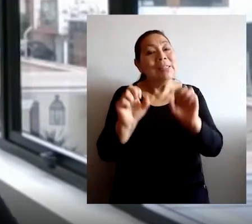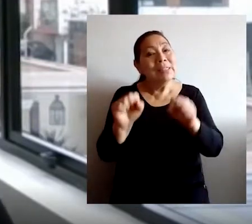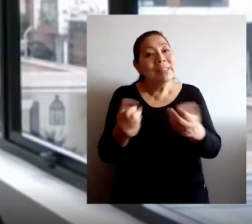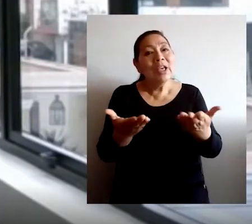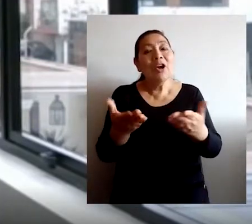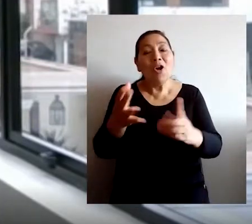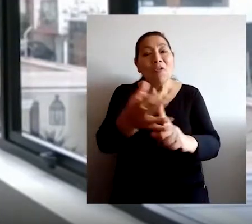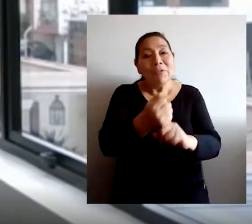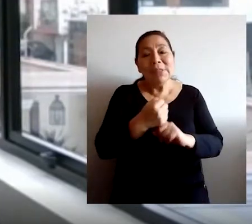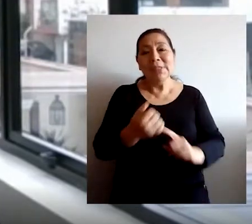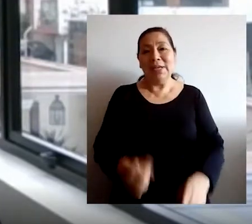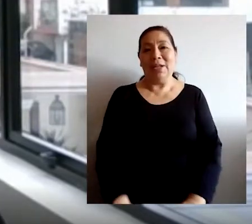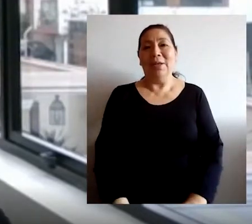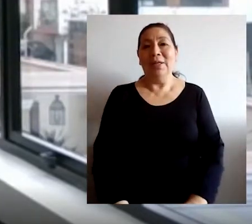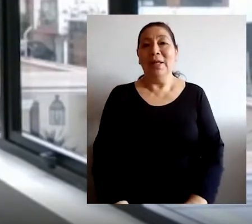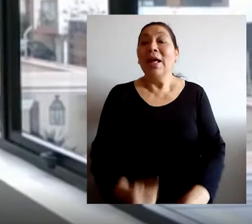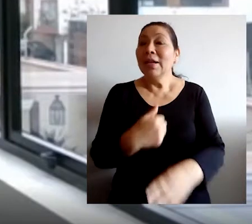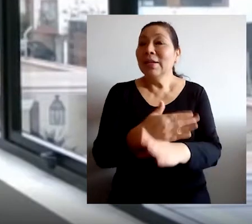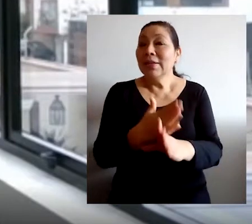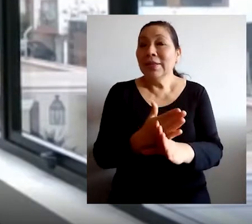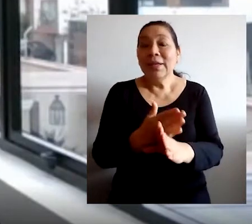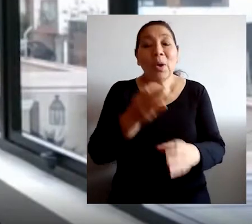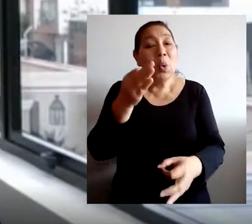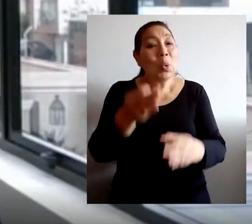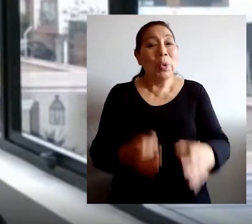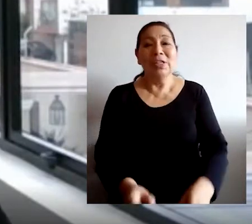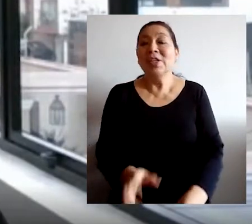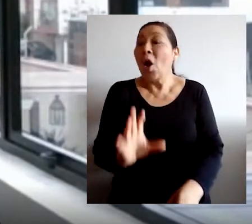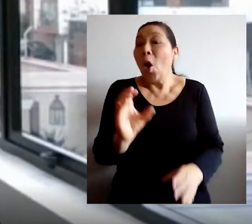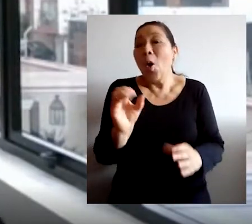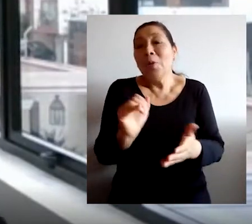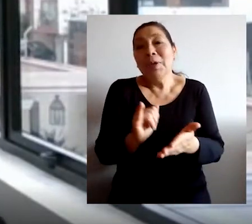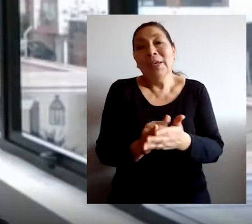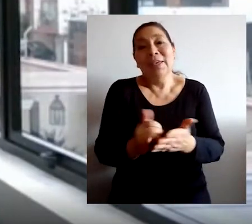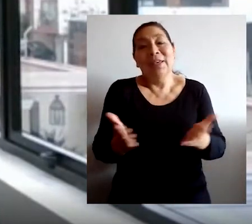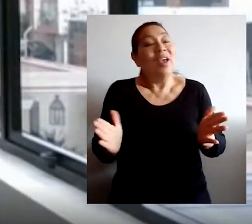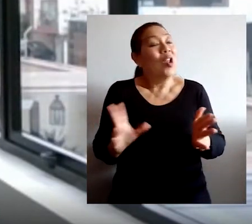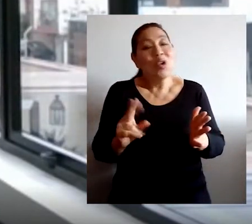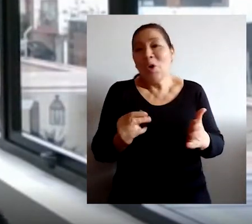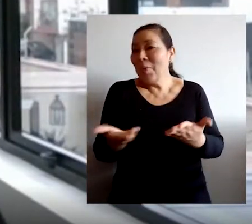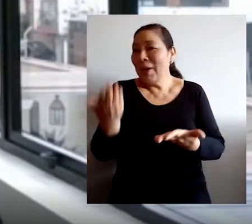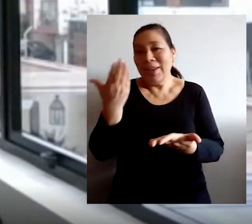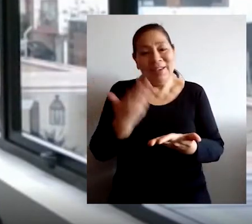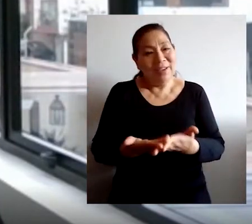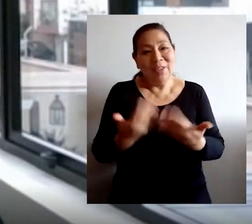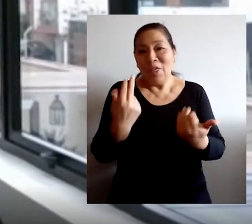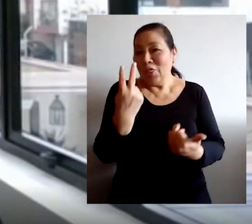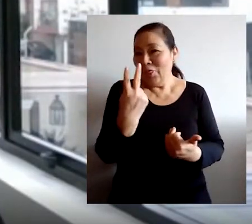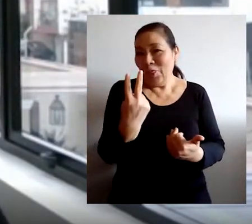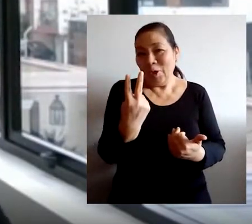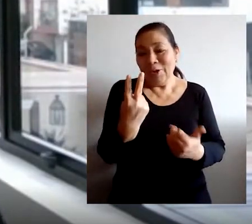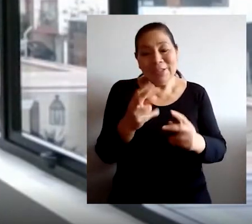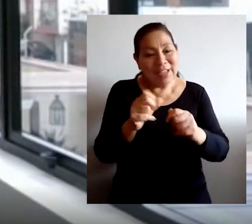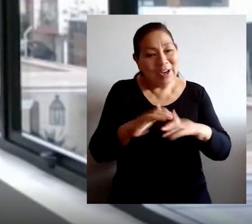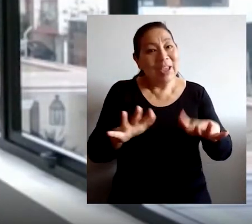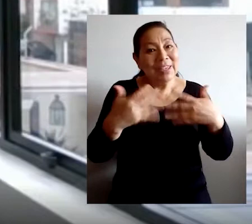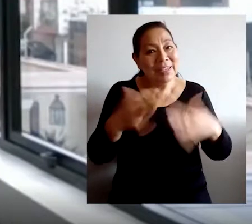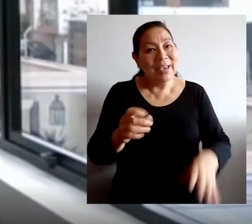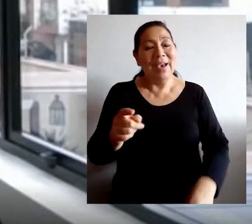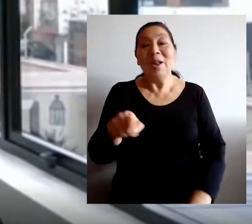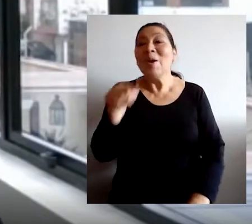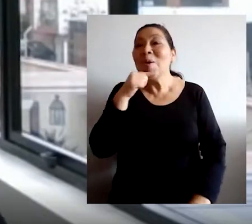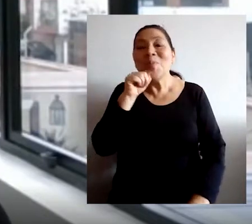habido o no confiscación. La ejecución de la sentencia obviamente no va a alcanzar a esos dos terrenos que ya